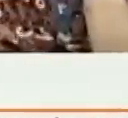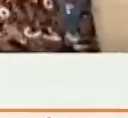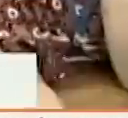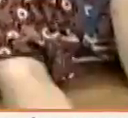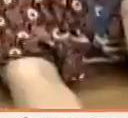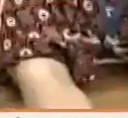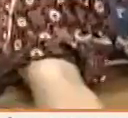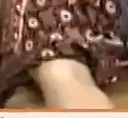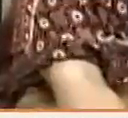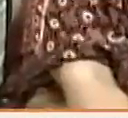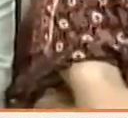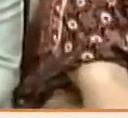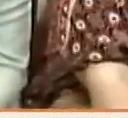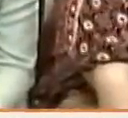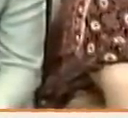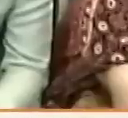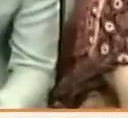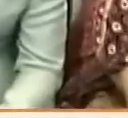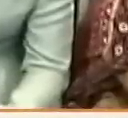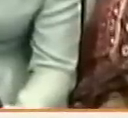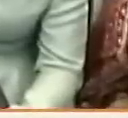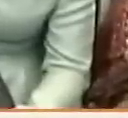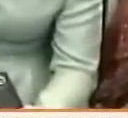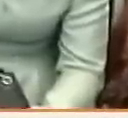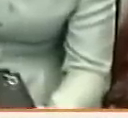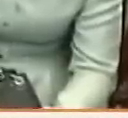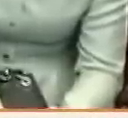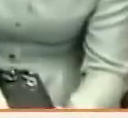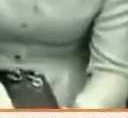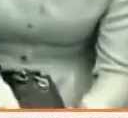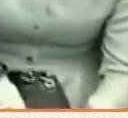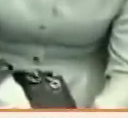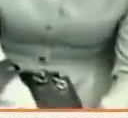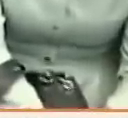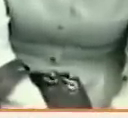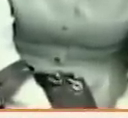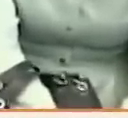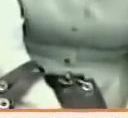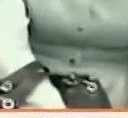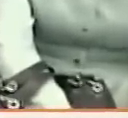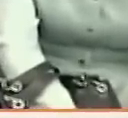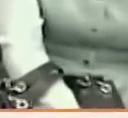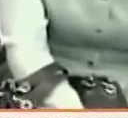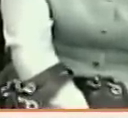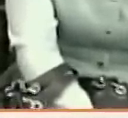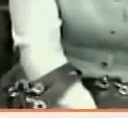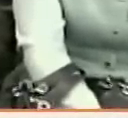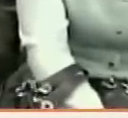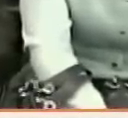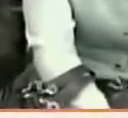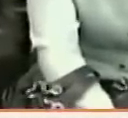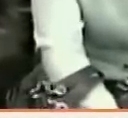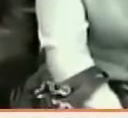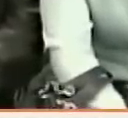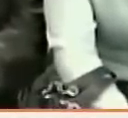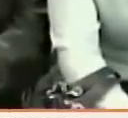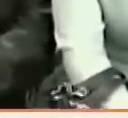tenían, es la verdad. Y después se fueron por ahí a hacer su otro